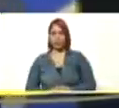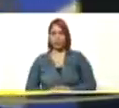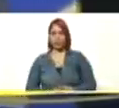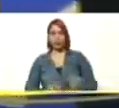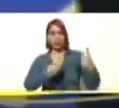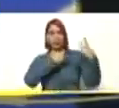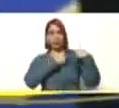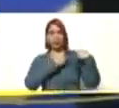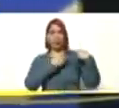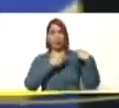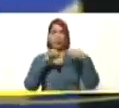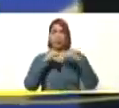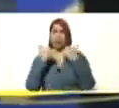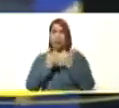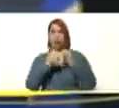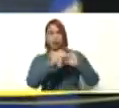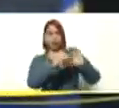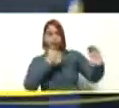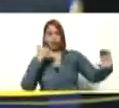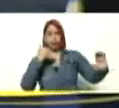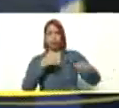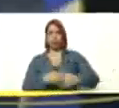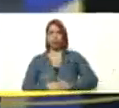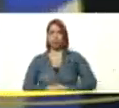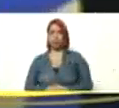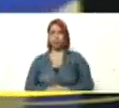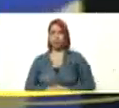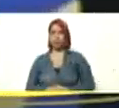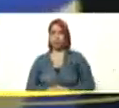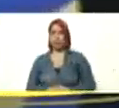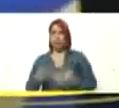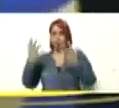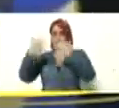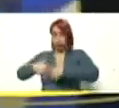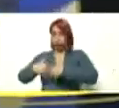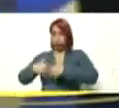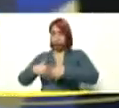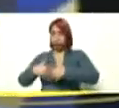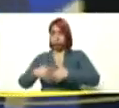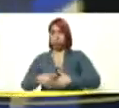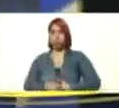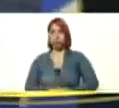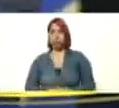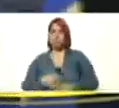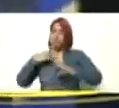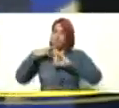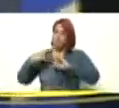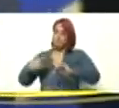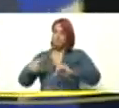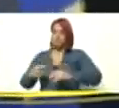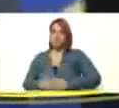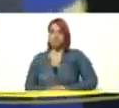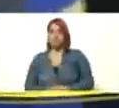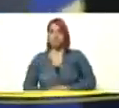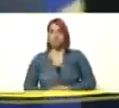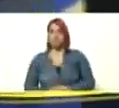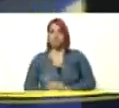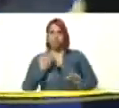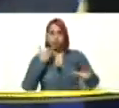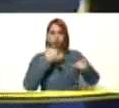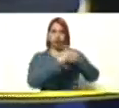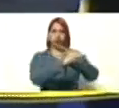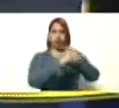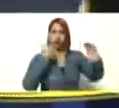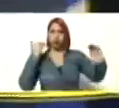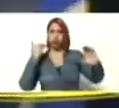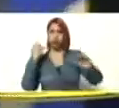de la sala recibe la comunicación, automáticamente responde a la necesidad. Y